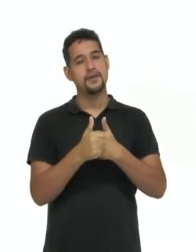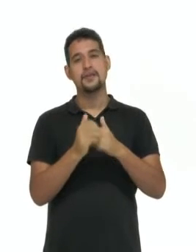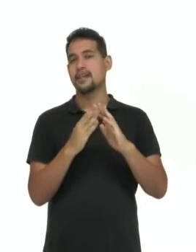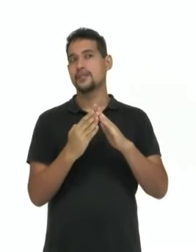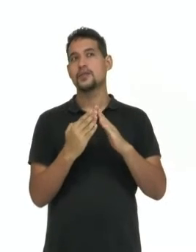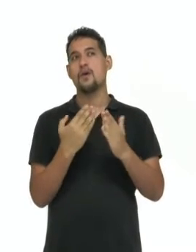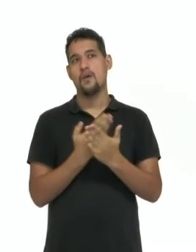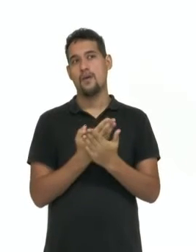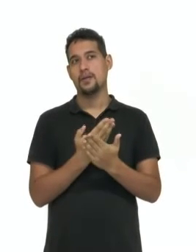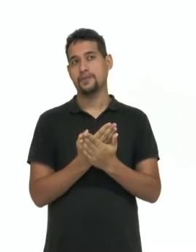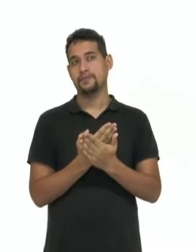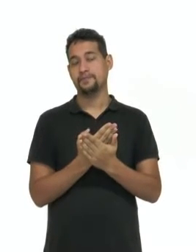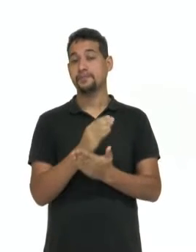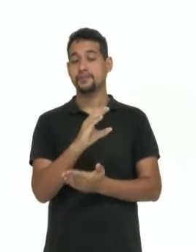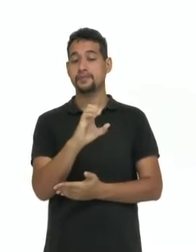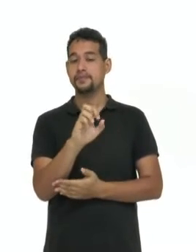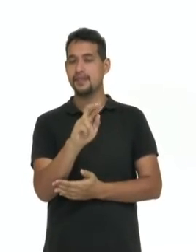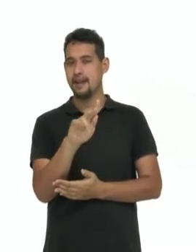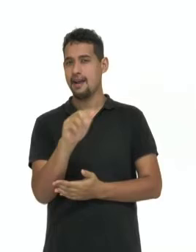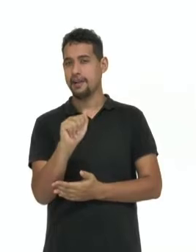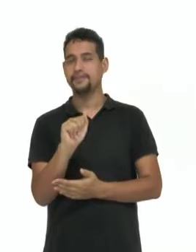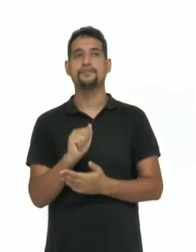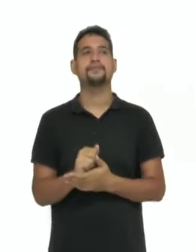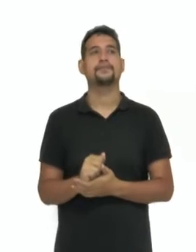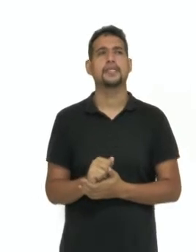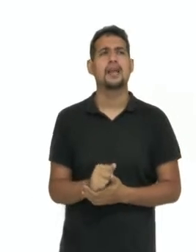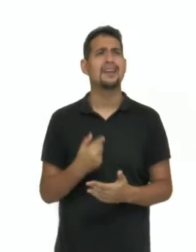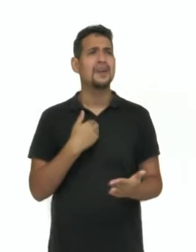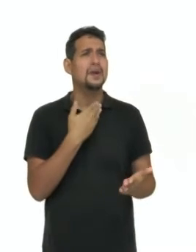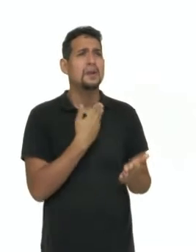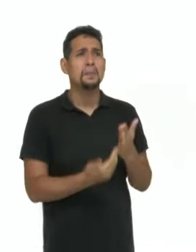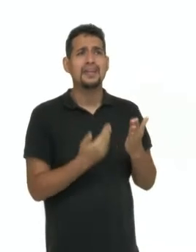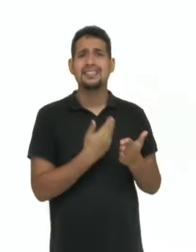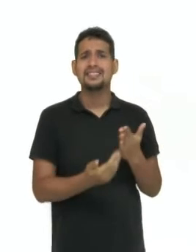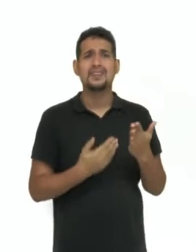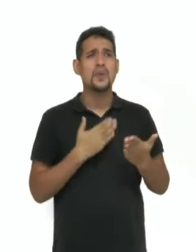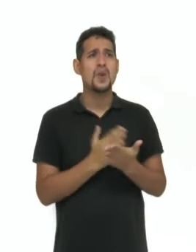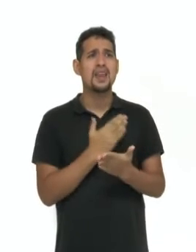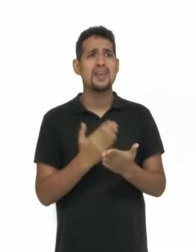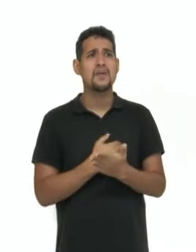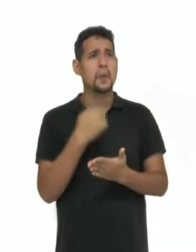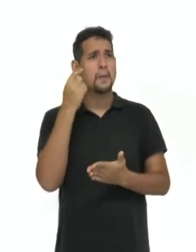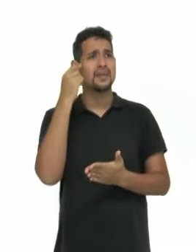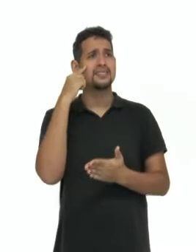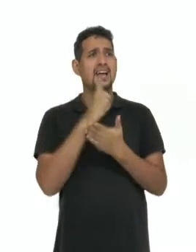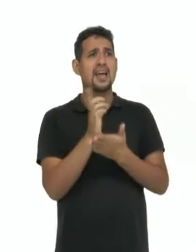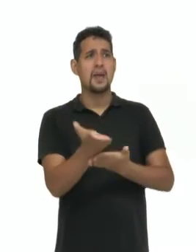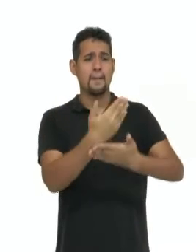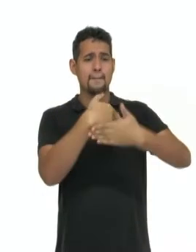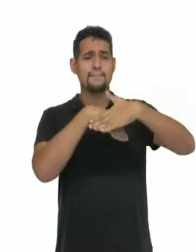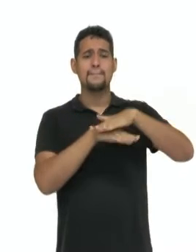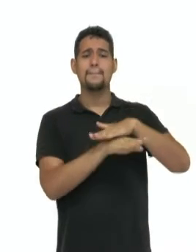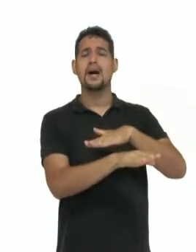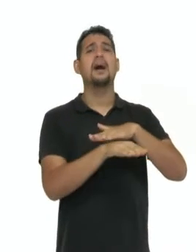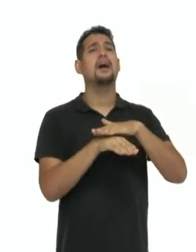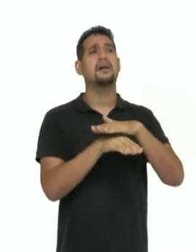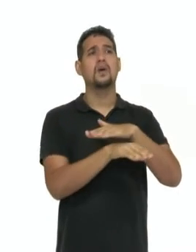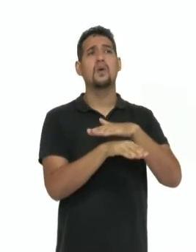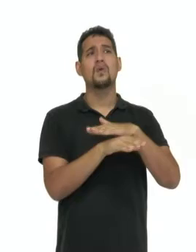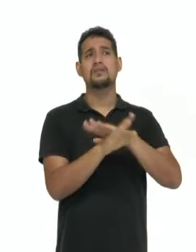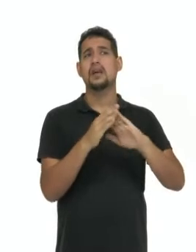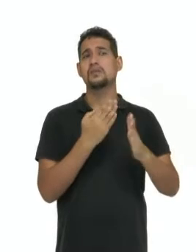da escola. Perdí 2 libros míos, creo que los dejé debajo del pupitre en